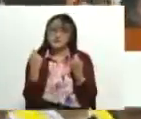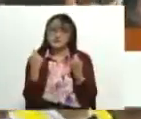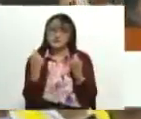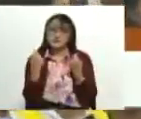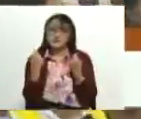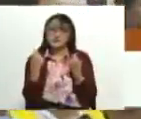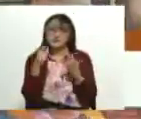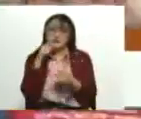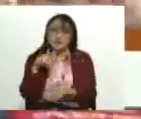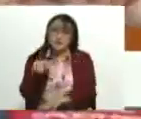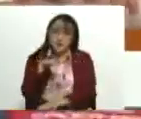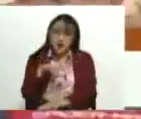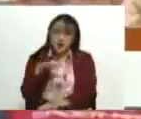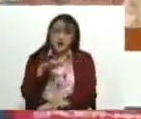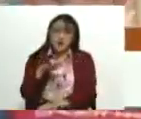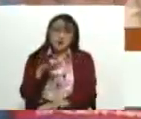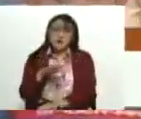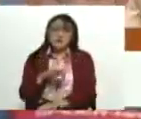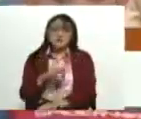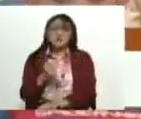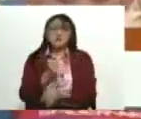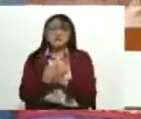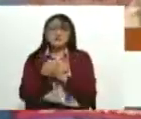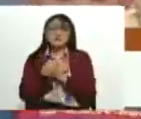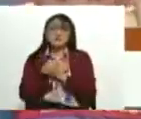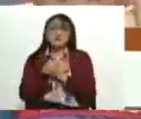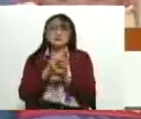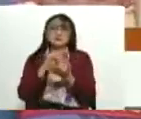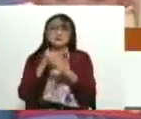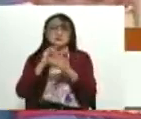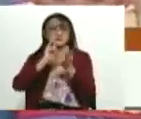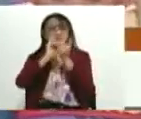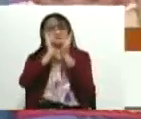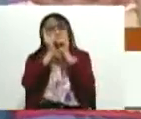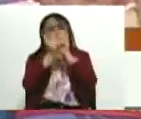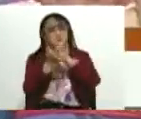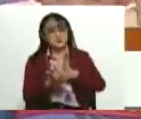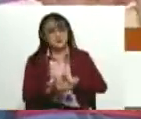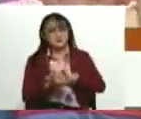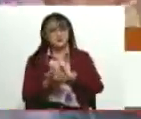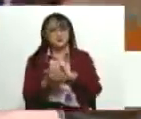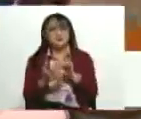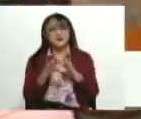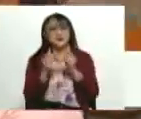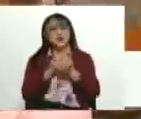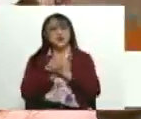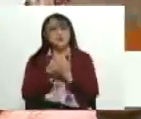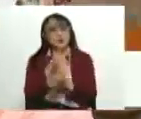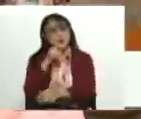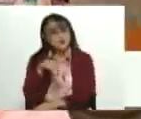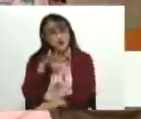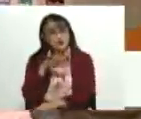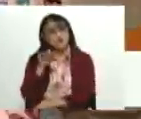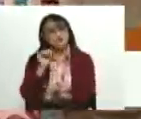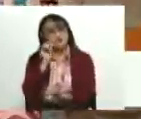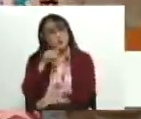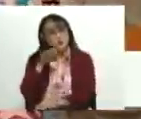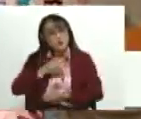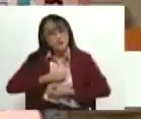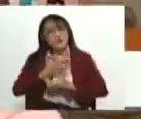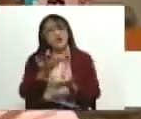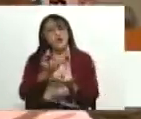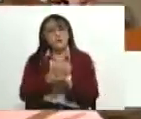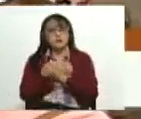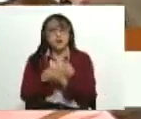bases, y amor con amor se paga. Todo el amor que la Tata le da al pueblo, el pueblo lo retribuye con